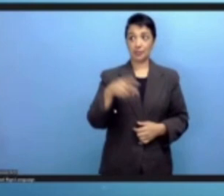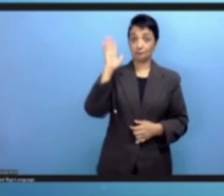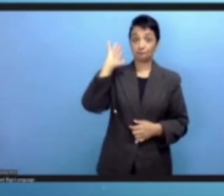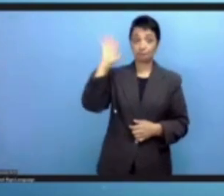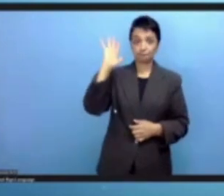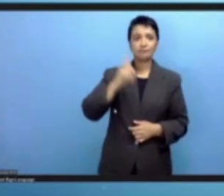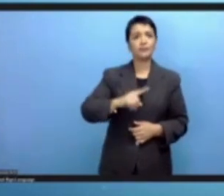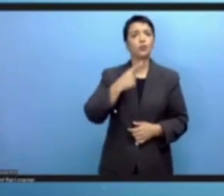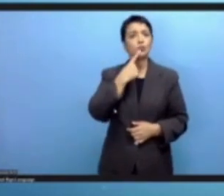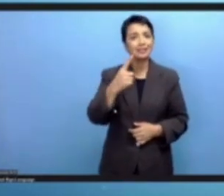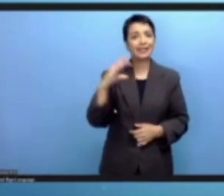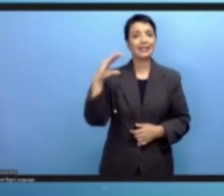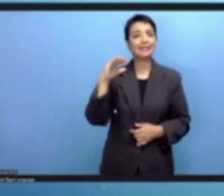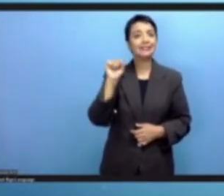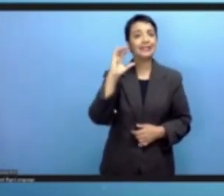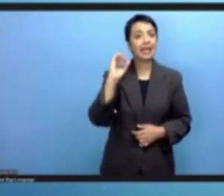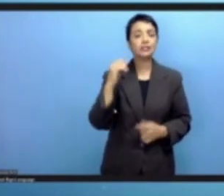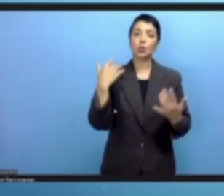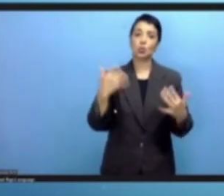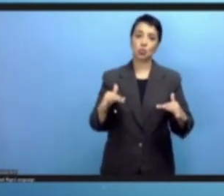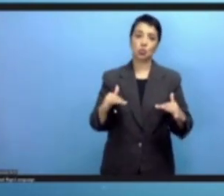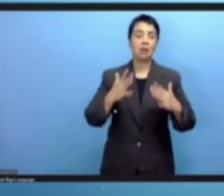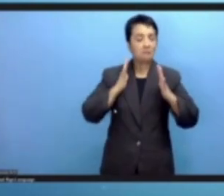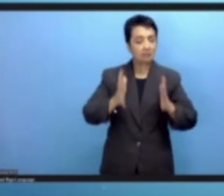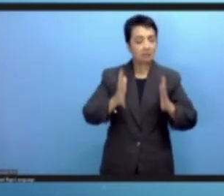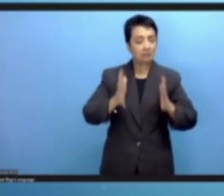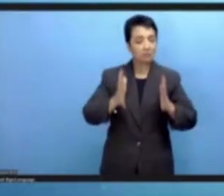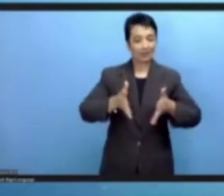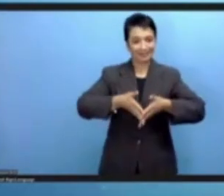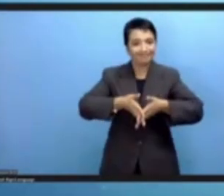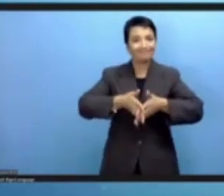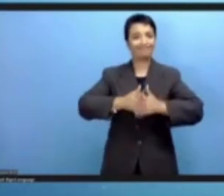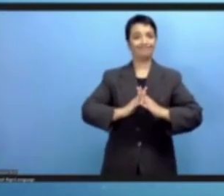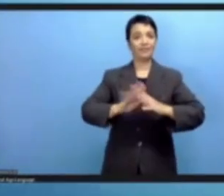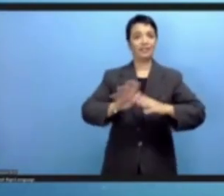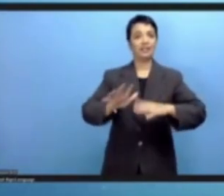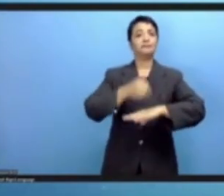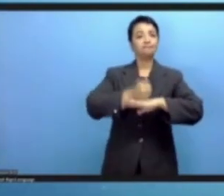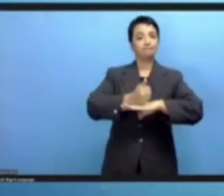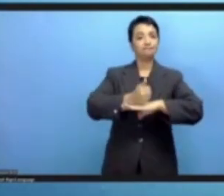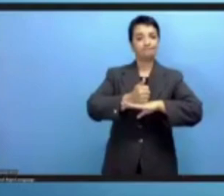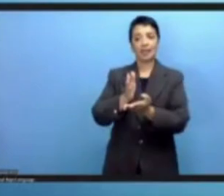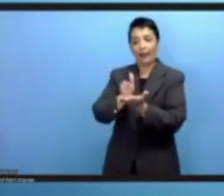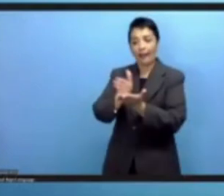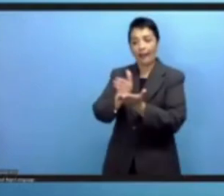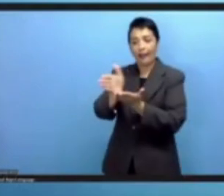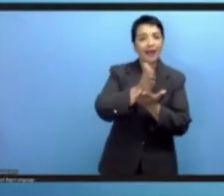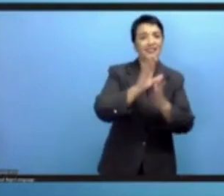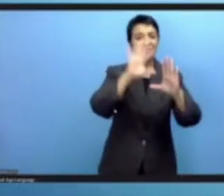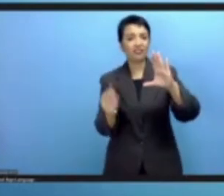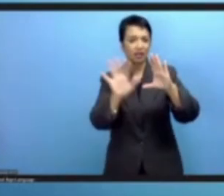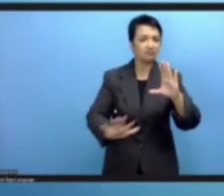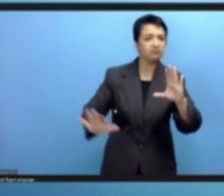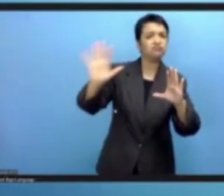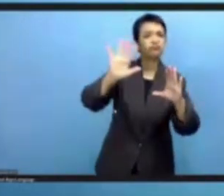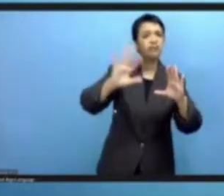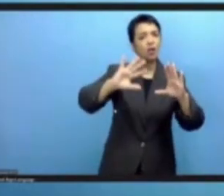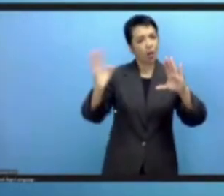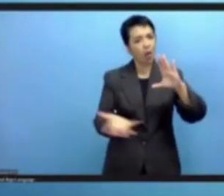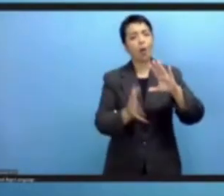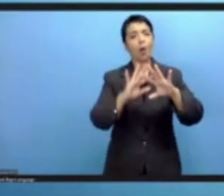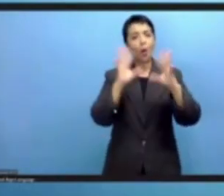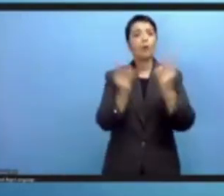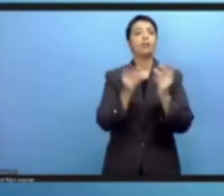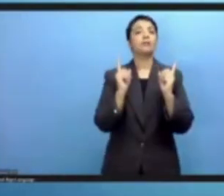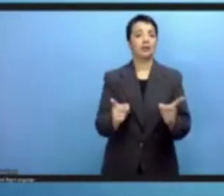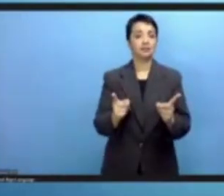por la violencia política contra los que ocupan estos puestos finalmente no puedo